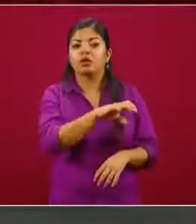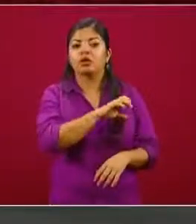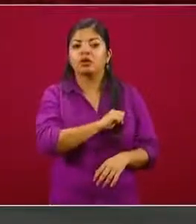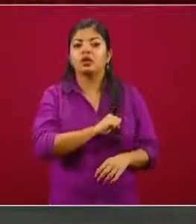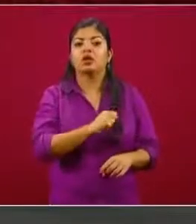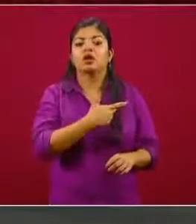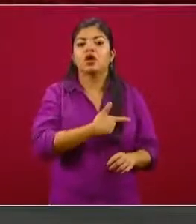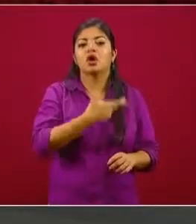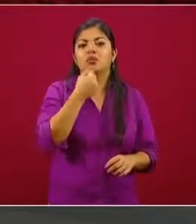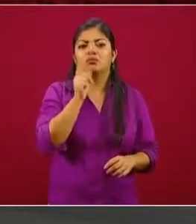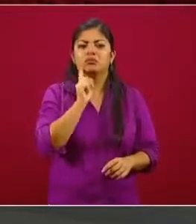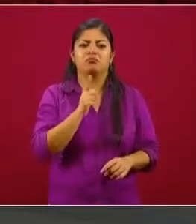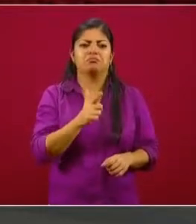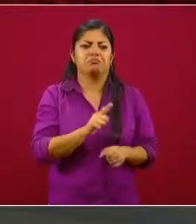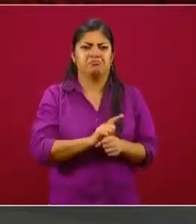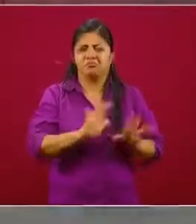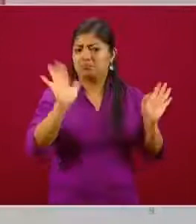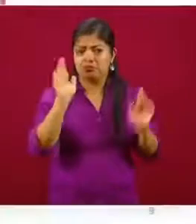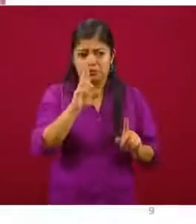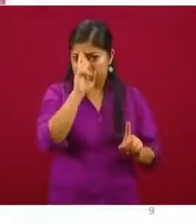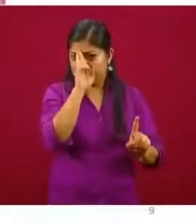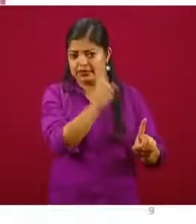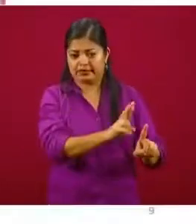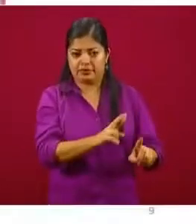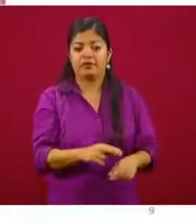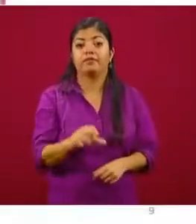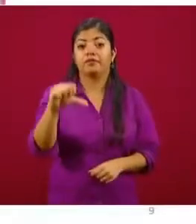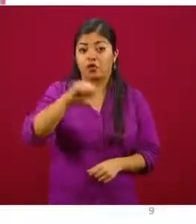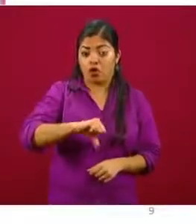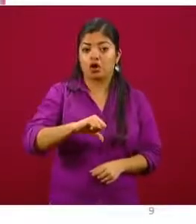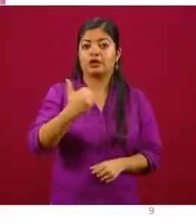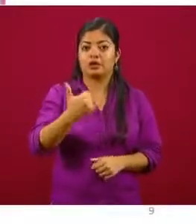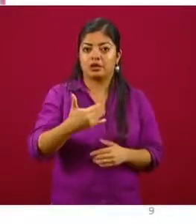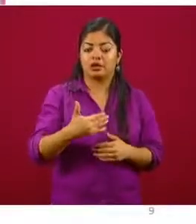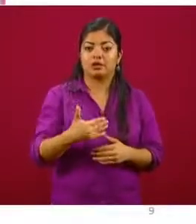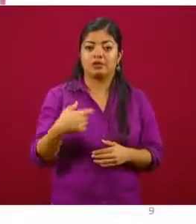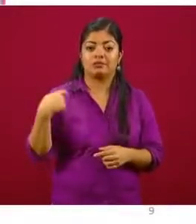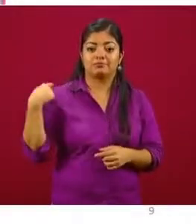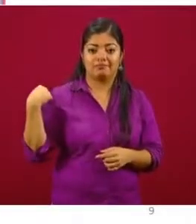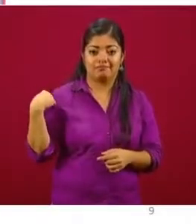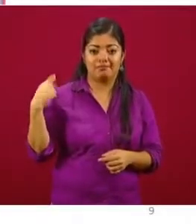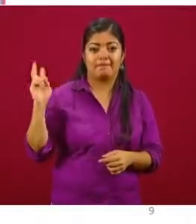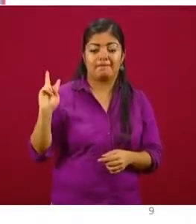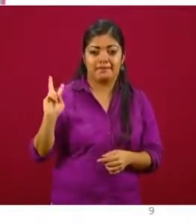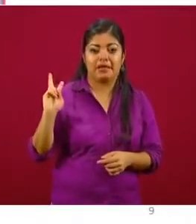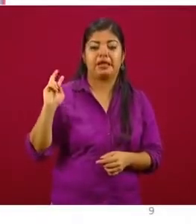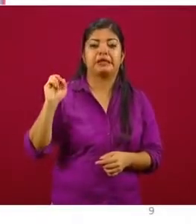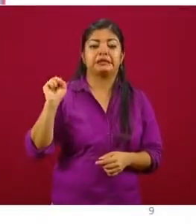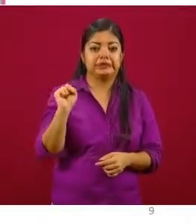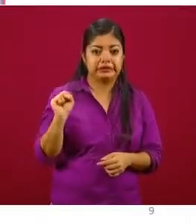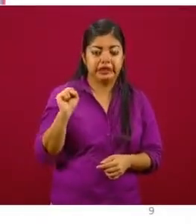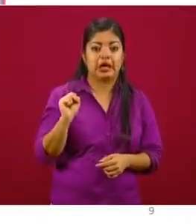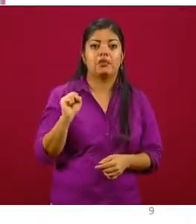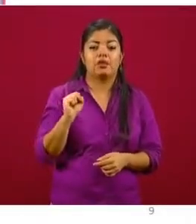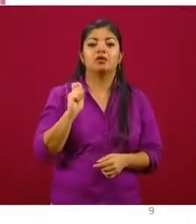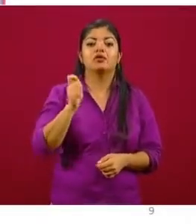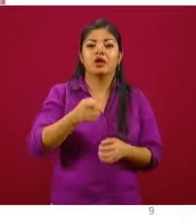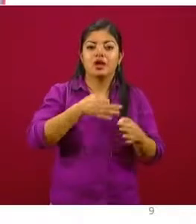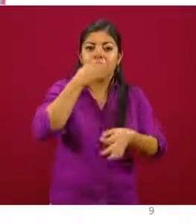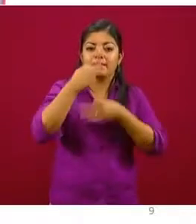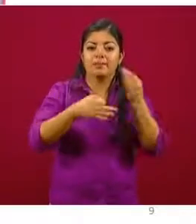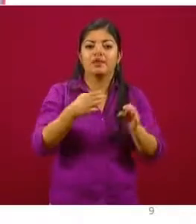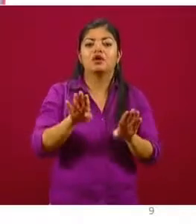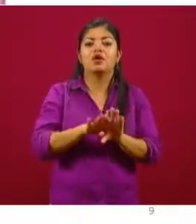identidad de género. Y bueno, el día de hoy y todo el fin de semana hemos estado haciendo una campaña que se llama Bájale